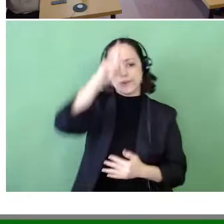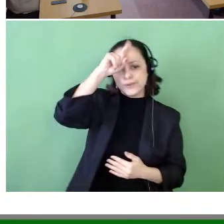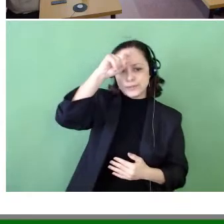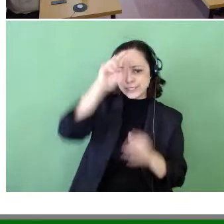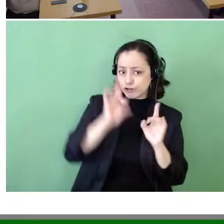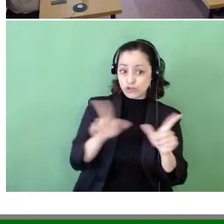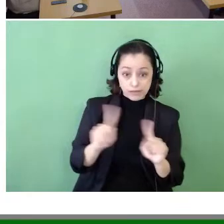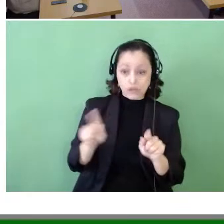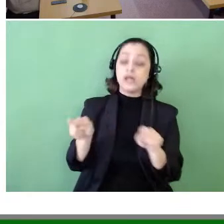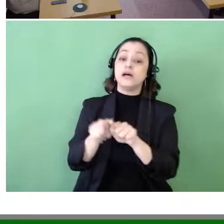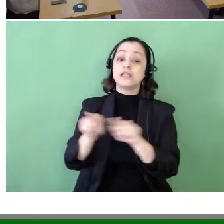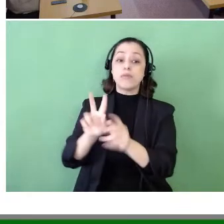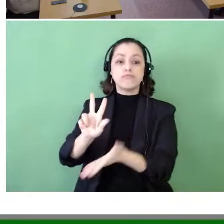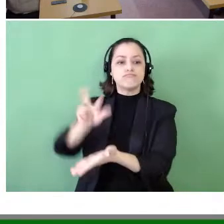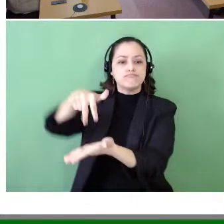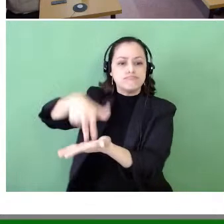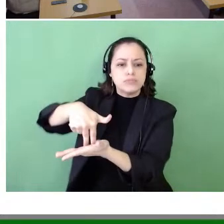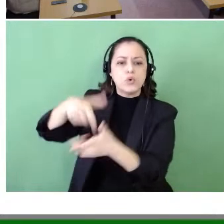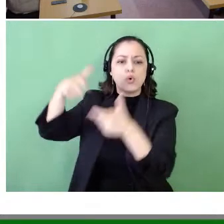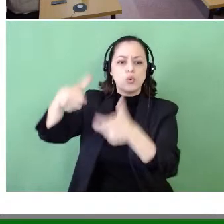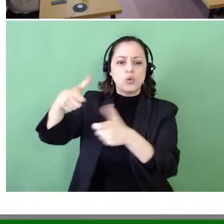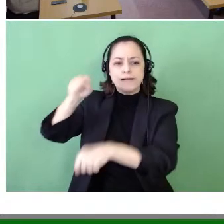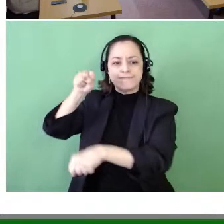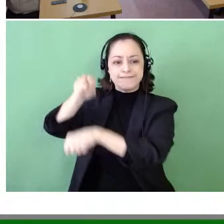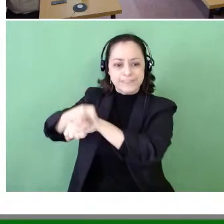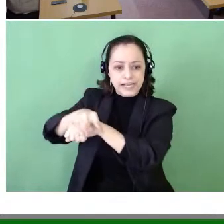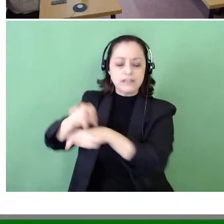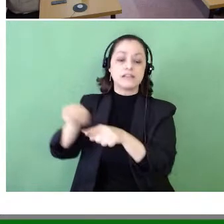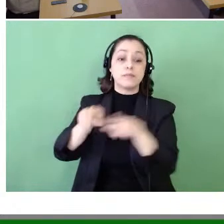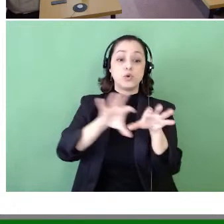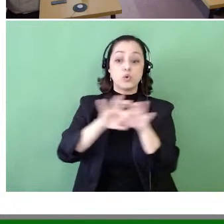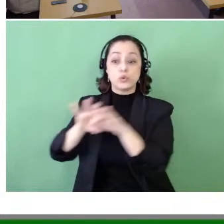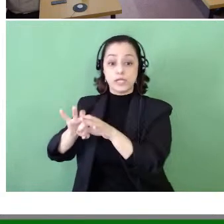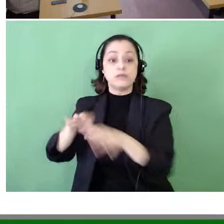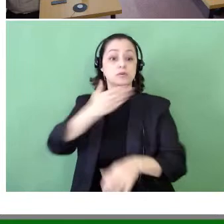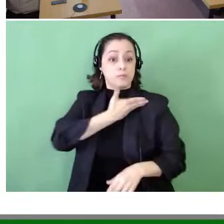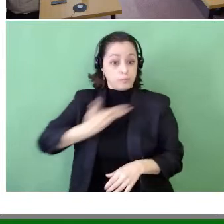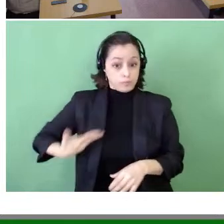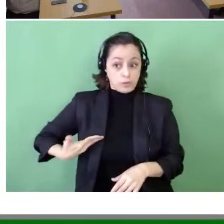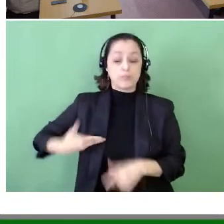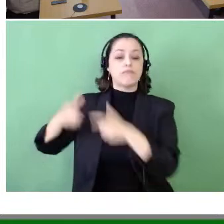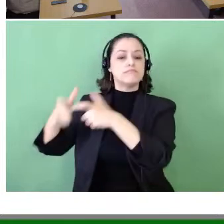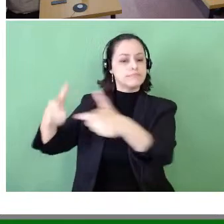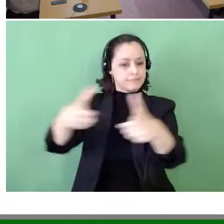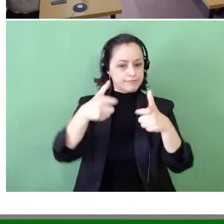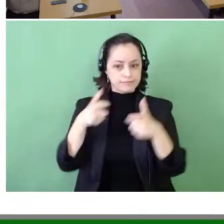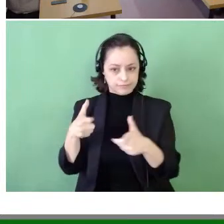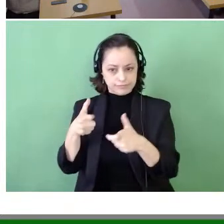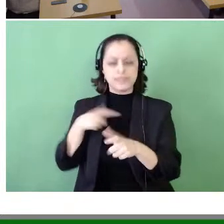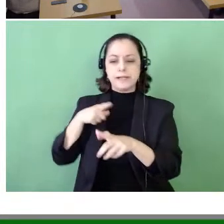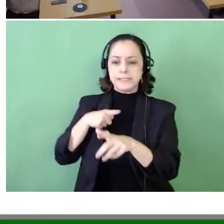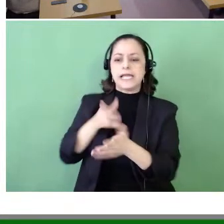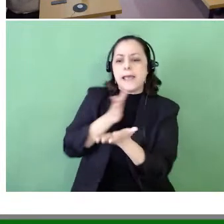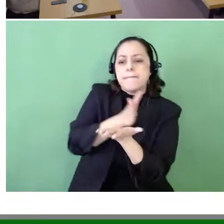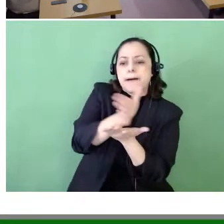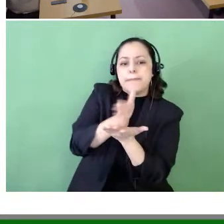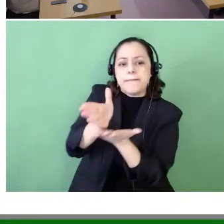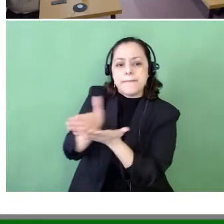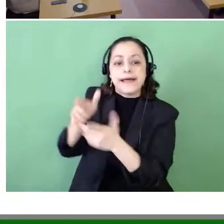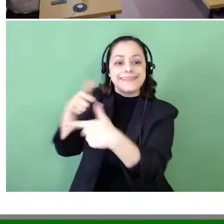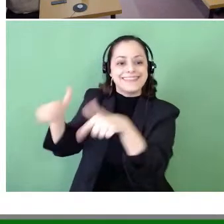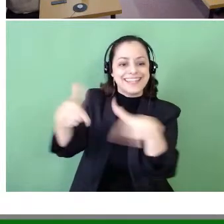en cargos de confianza, en contextos públicos y todo. Y por eso surgió una